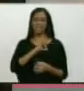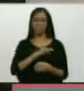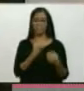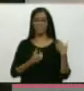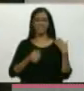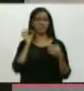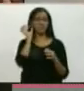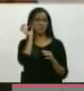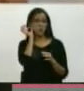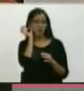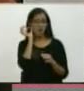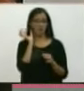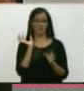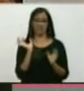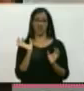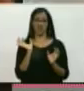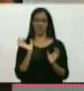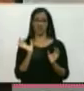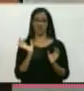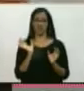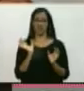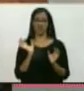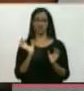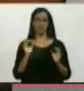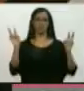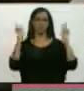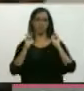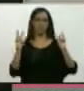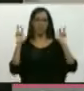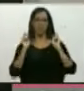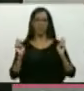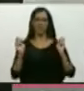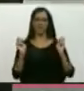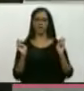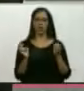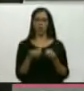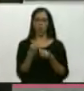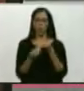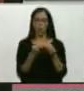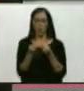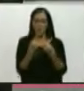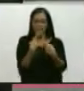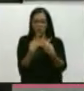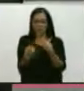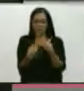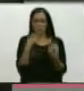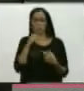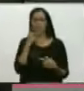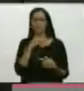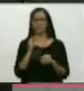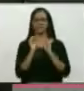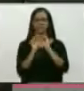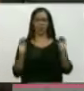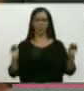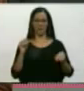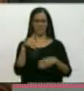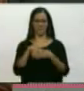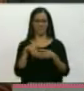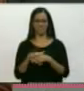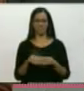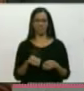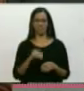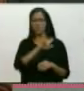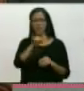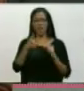Áñez se lanzó. Nació supuestamente como un fermento político para convocar a elecciones. Ese es como el señor